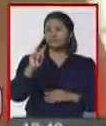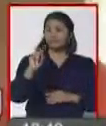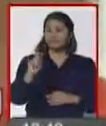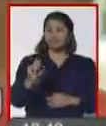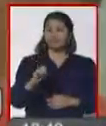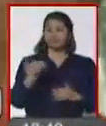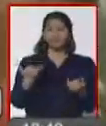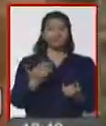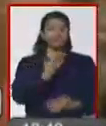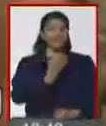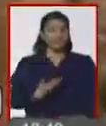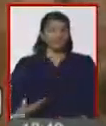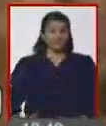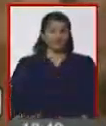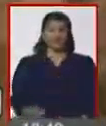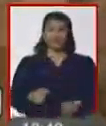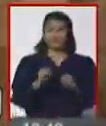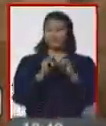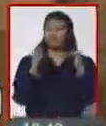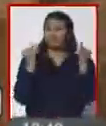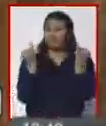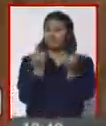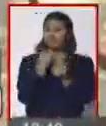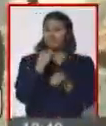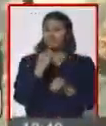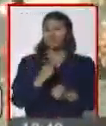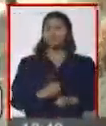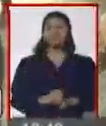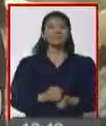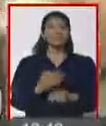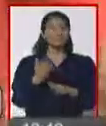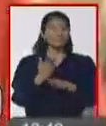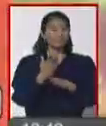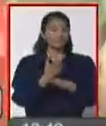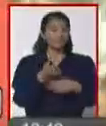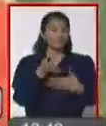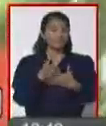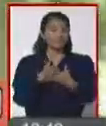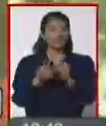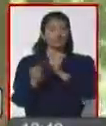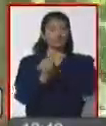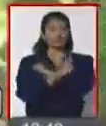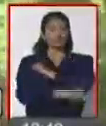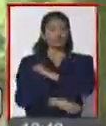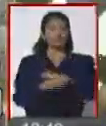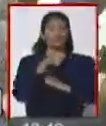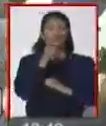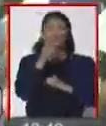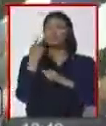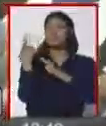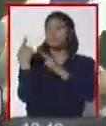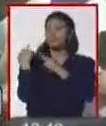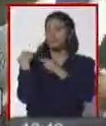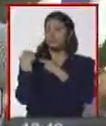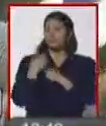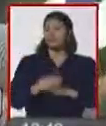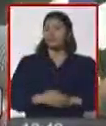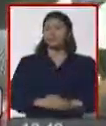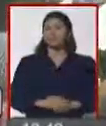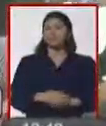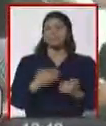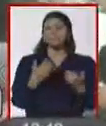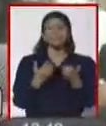electoral hoy el presidente de dicha institución aseguró que se iniciará un proceso penal a los responsables estamos corriendo con el